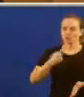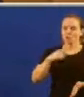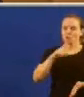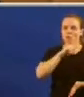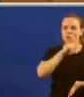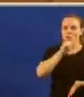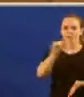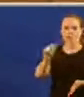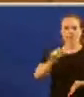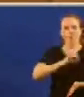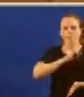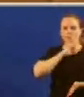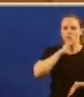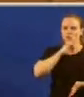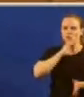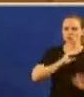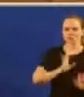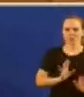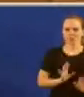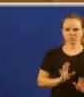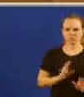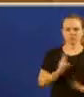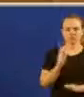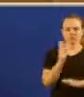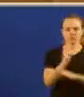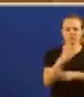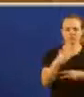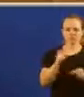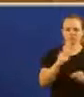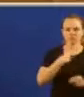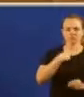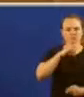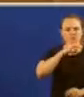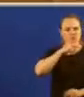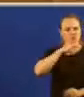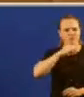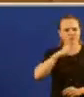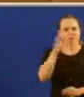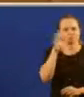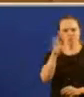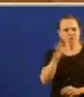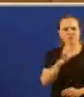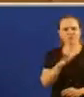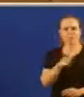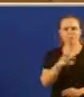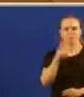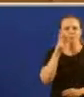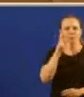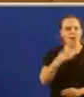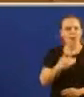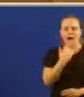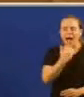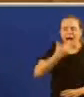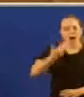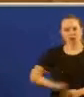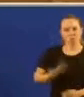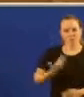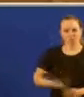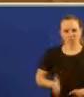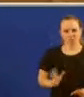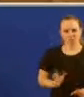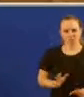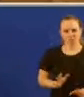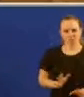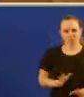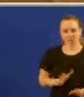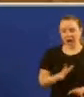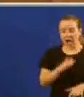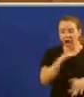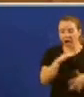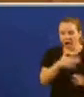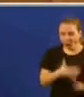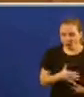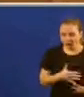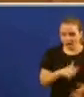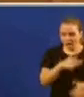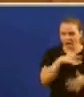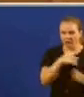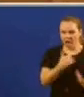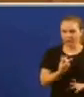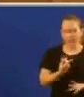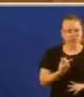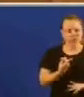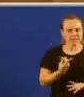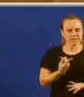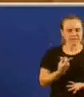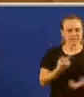deste Parlamento porque pensei que estábamos facendo algo importante. E o xe sabe o que vexo? Que neste